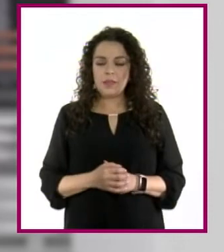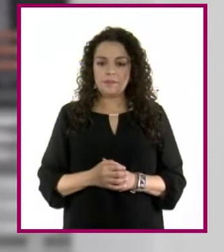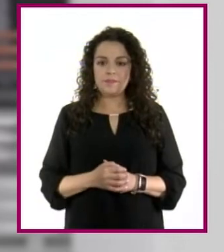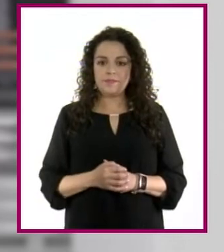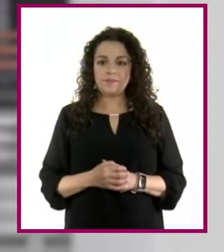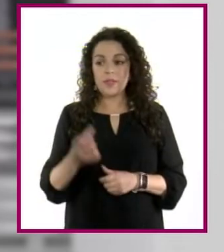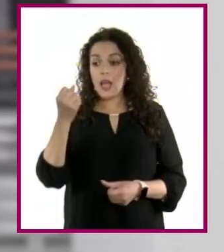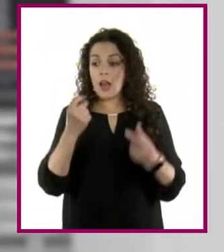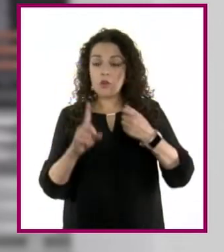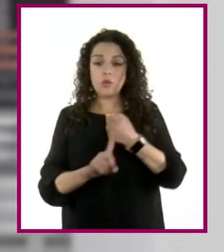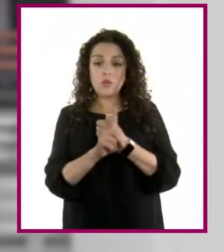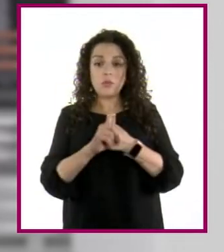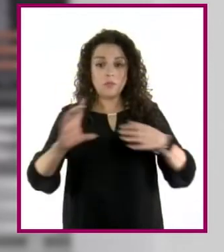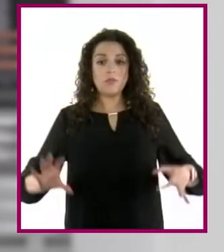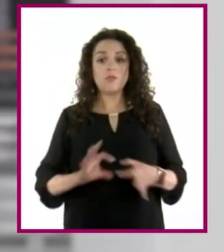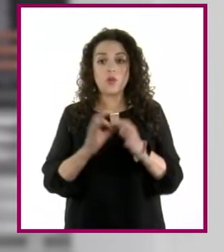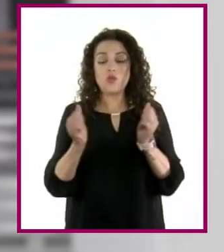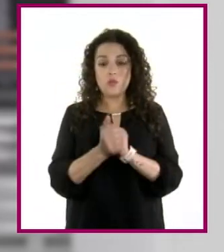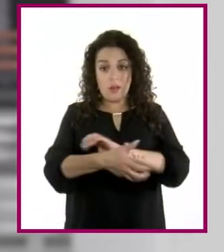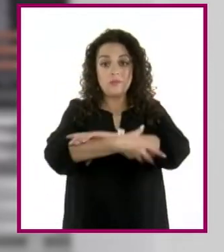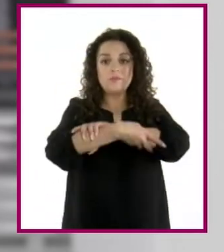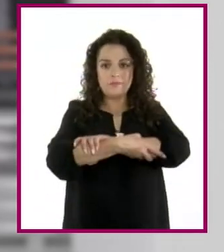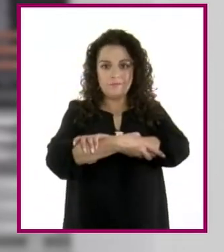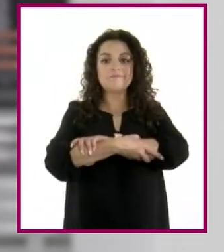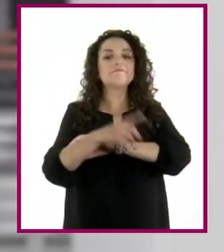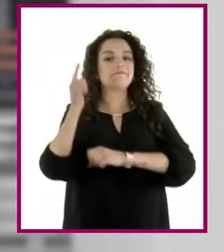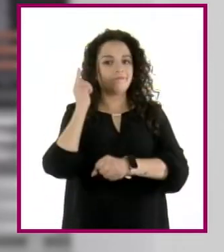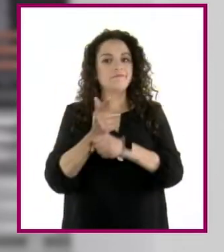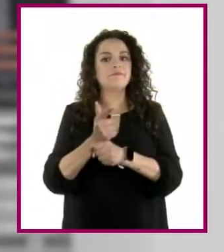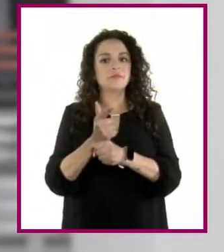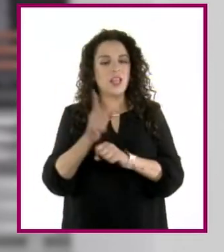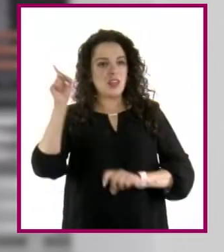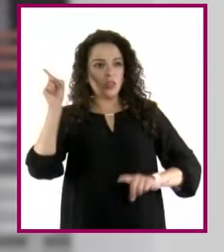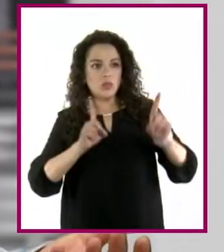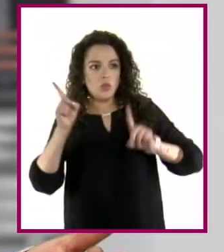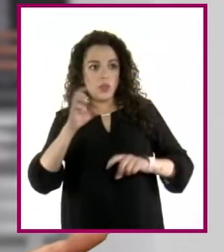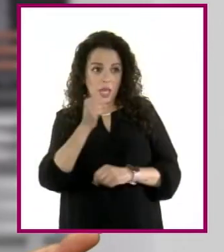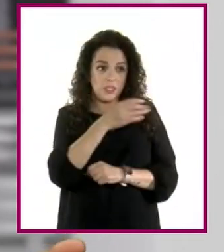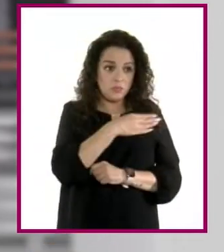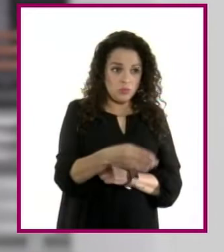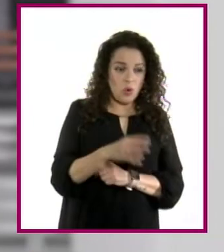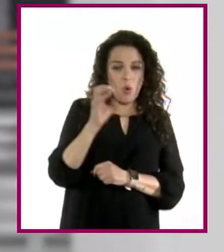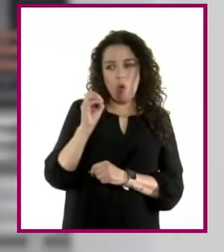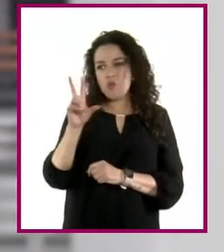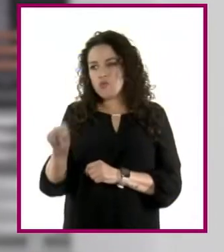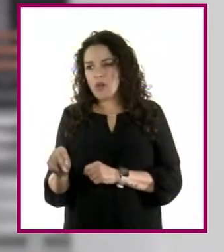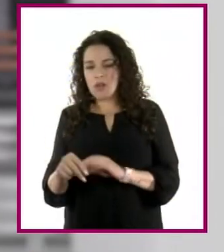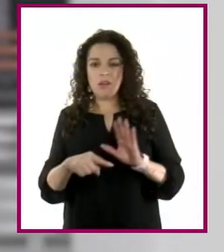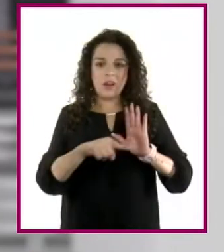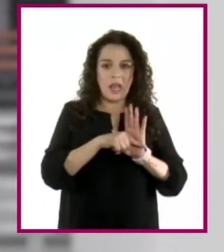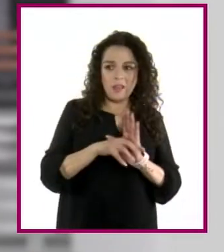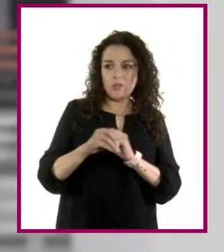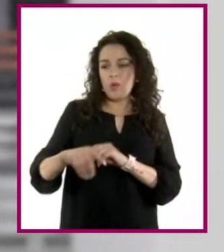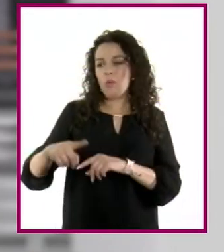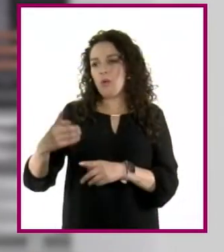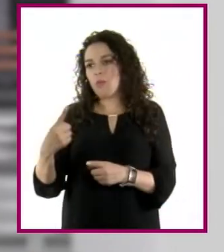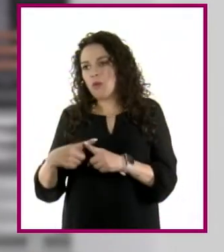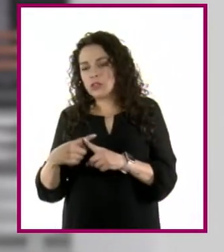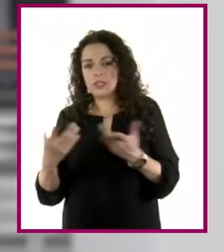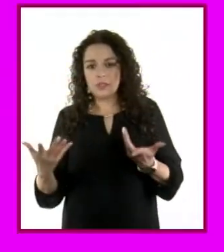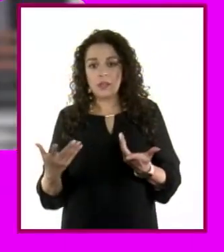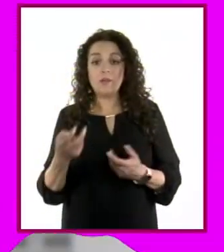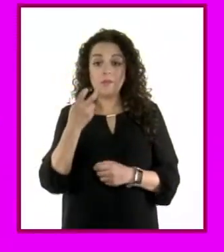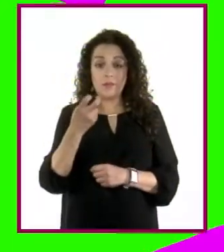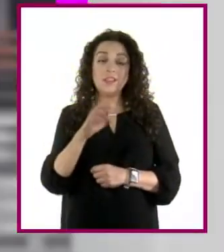problemas asociados a la solidaridad, que nos hace dudar si es intrínsecamente buena o no lo es. Así que tenemos mucho material para